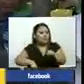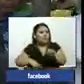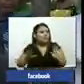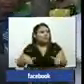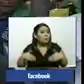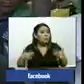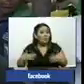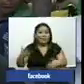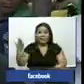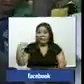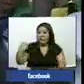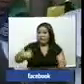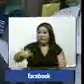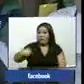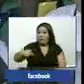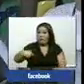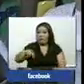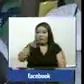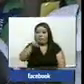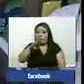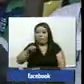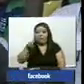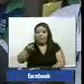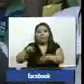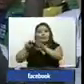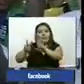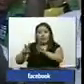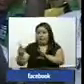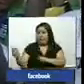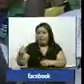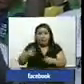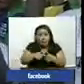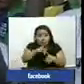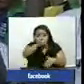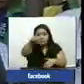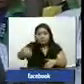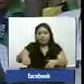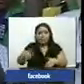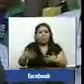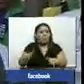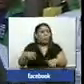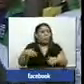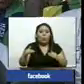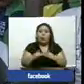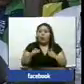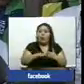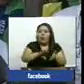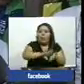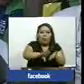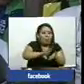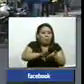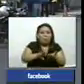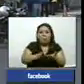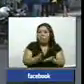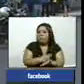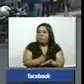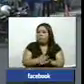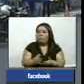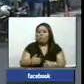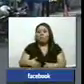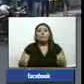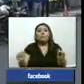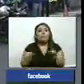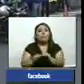porque desde el noviembre del 2017 hasta esta fecha, él sigue reteniendo las cuotas sindicales.